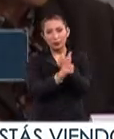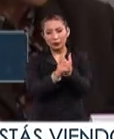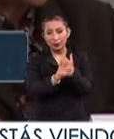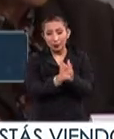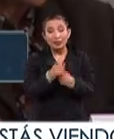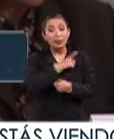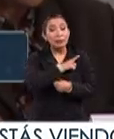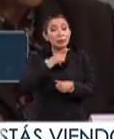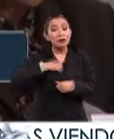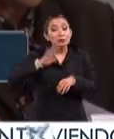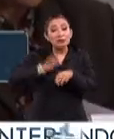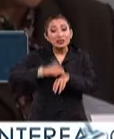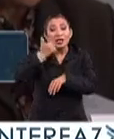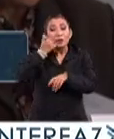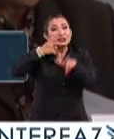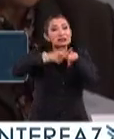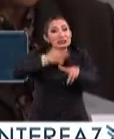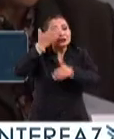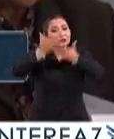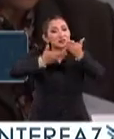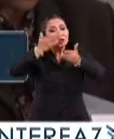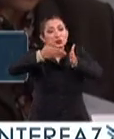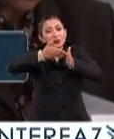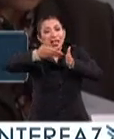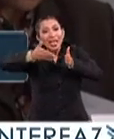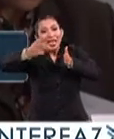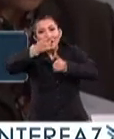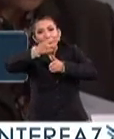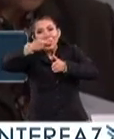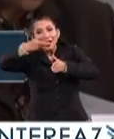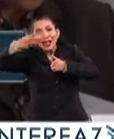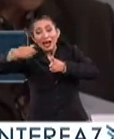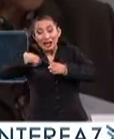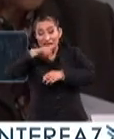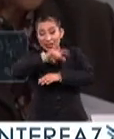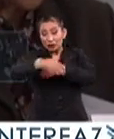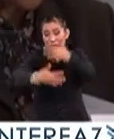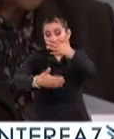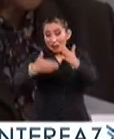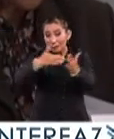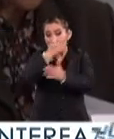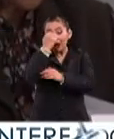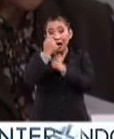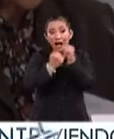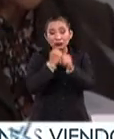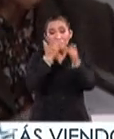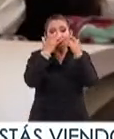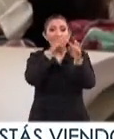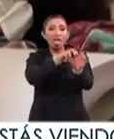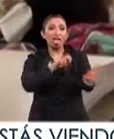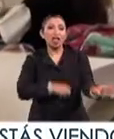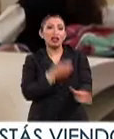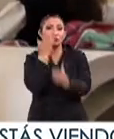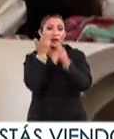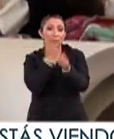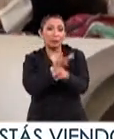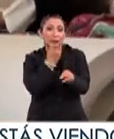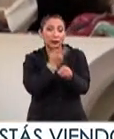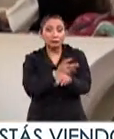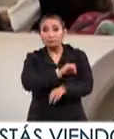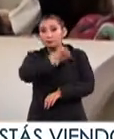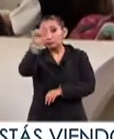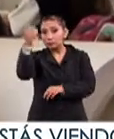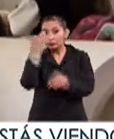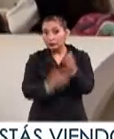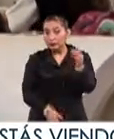aumentar la permanencia en la educación media superior, ya que cada año 115,000 alumnos abandonan sus estudios. Otro desafío es